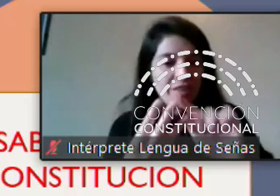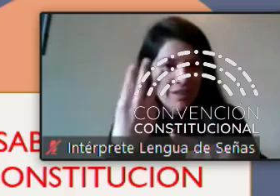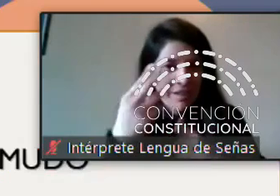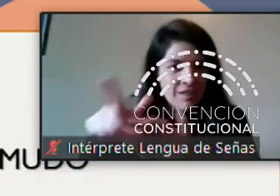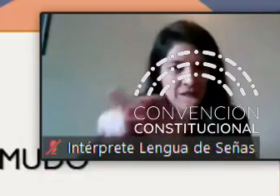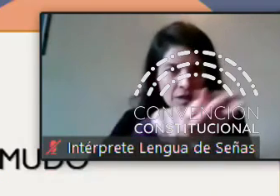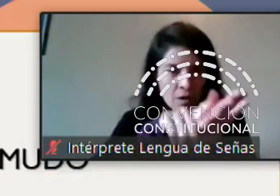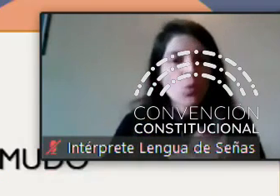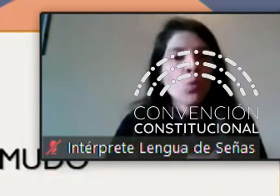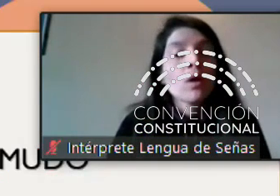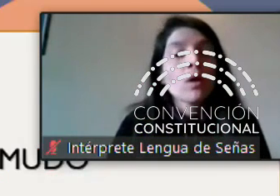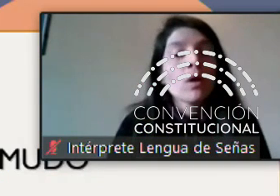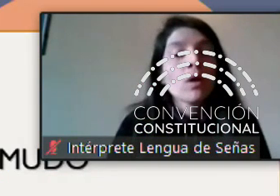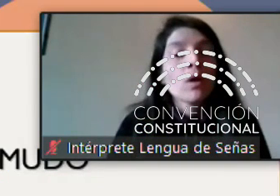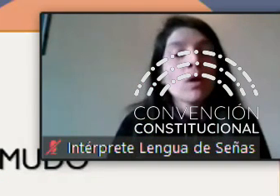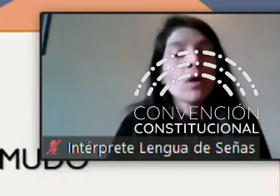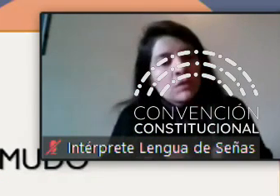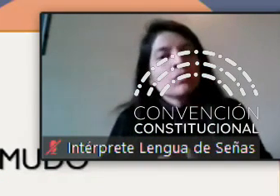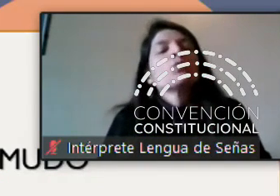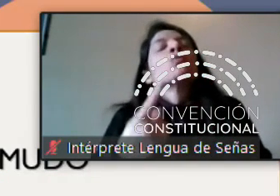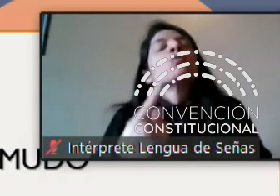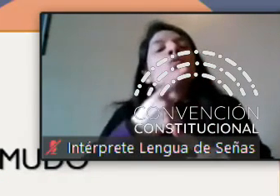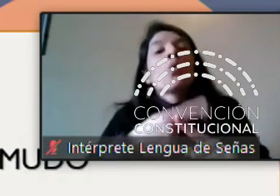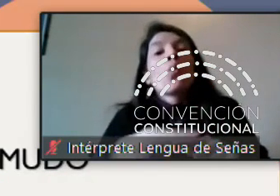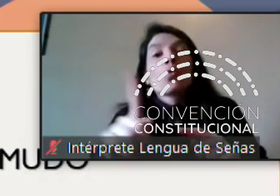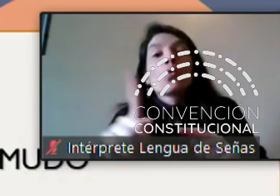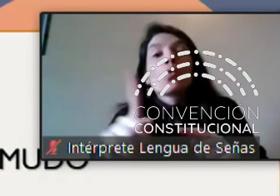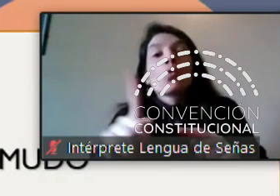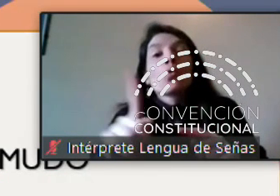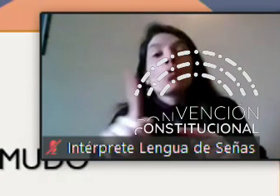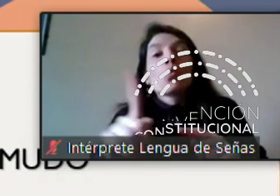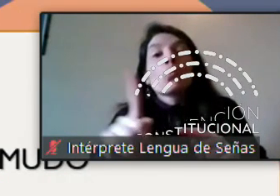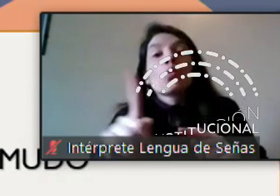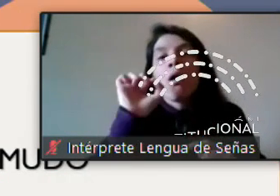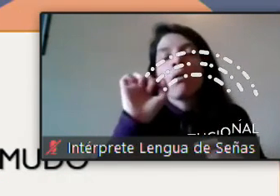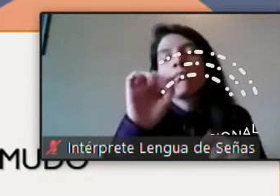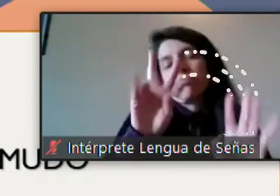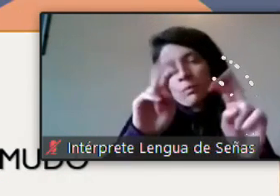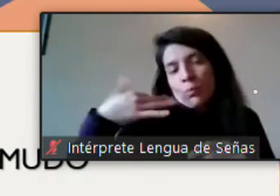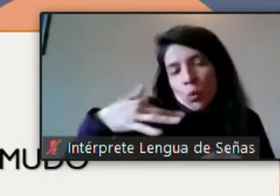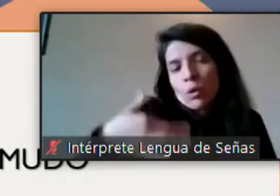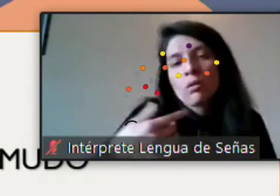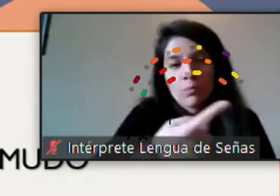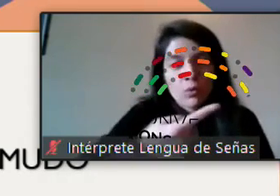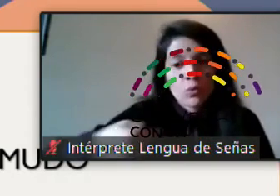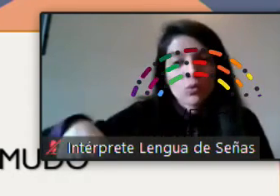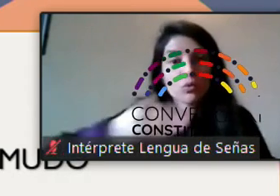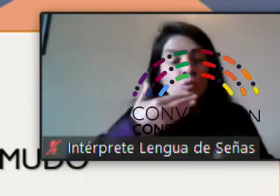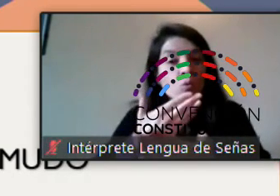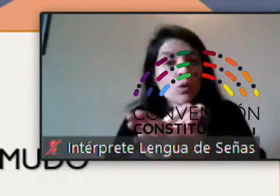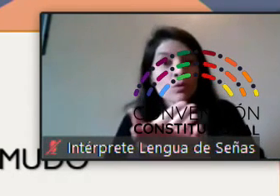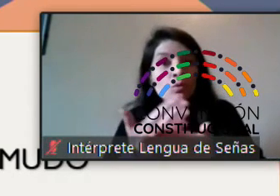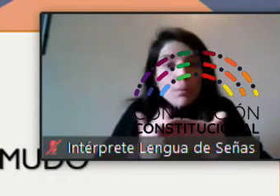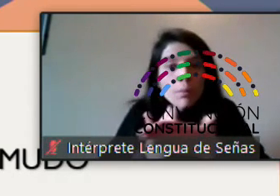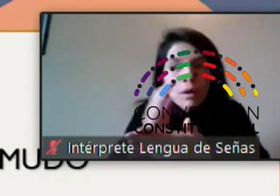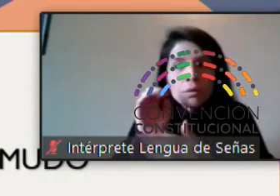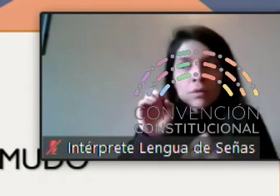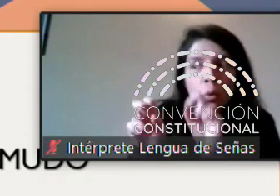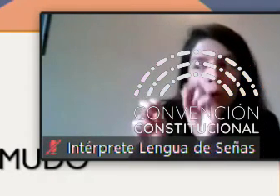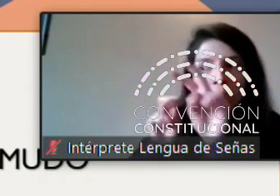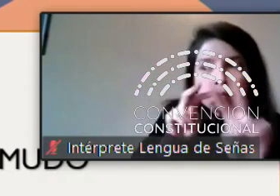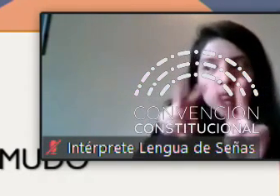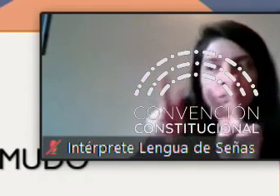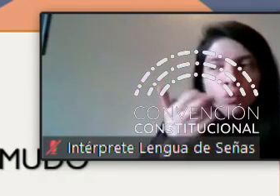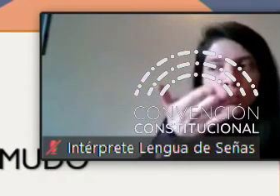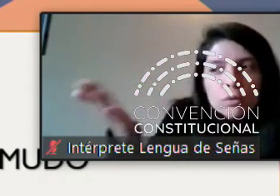bien, otro punto que es muy, muy importante, que nosotros cuando los empezamos a observar a ustedes en su trabajo, en